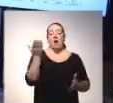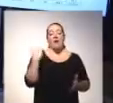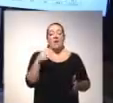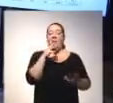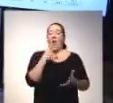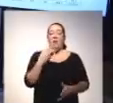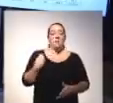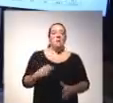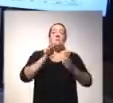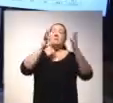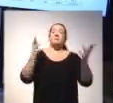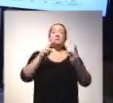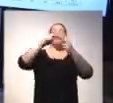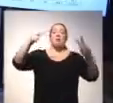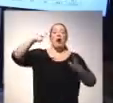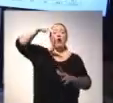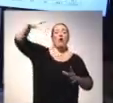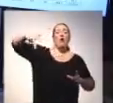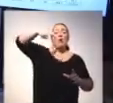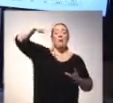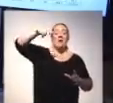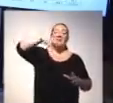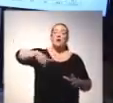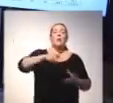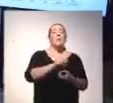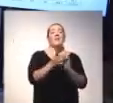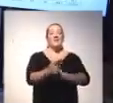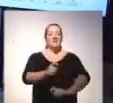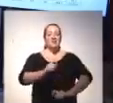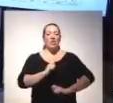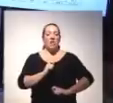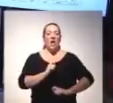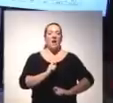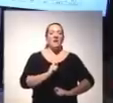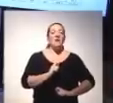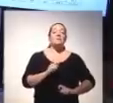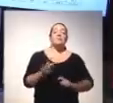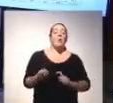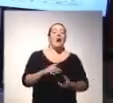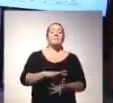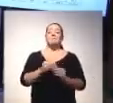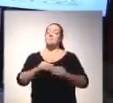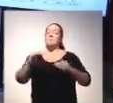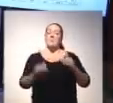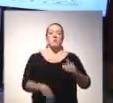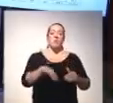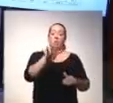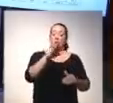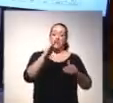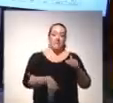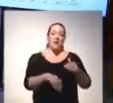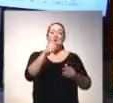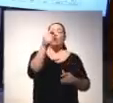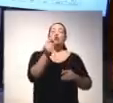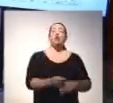actualmente. Copérnicus a día de hoy nos ha dado una modificación con un pequeño reajuste a la baja en 4 edificaciones y nos da un